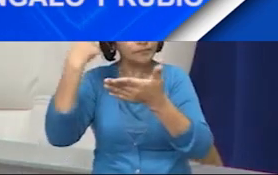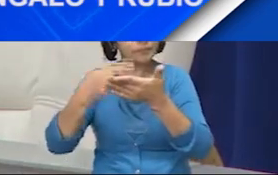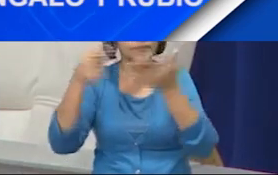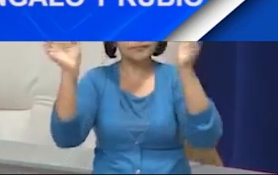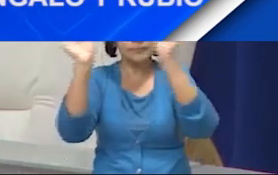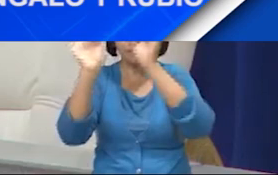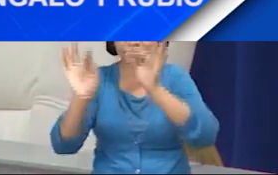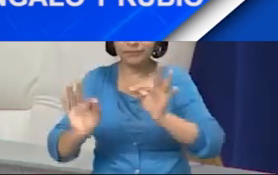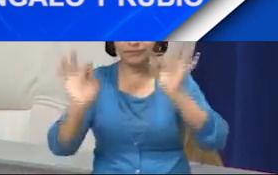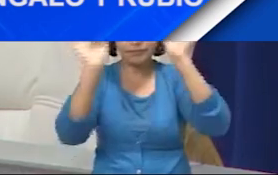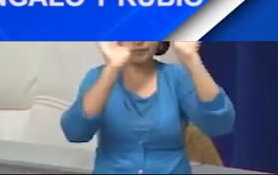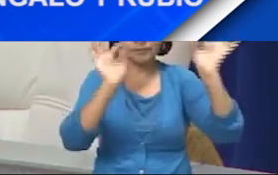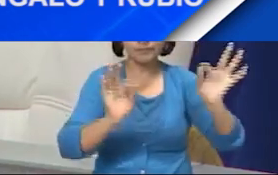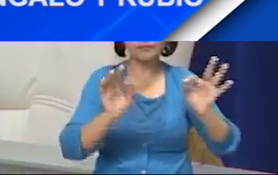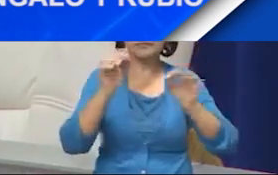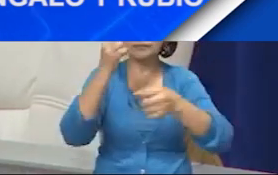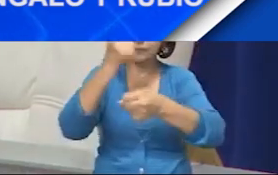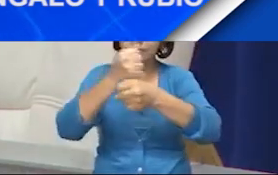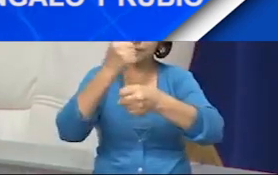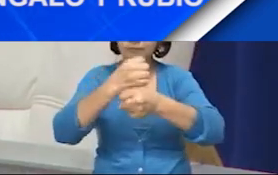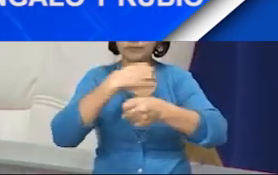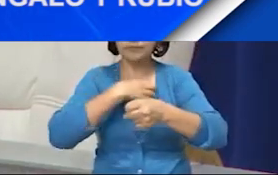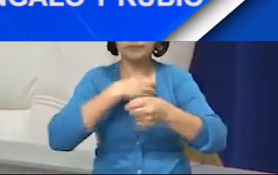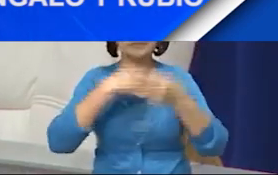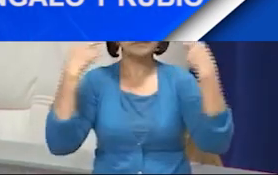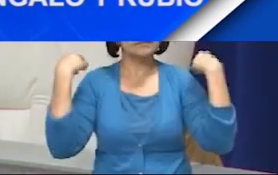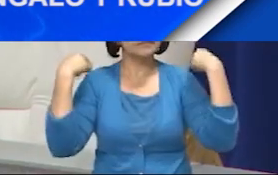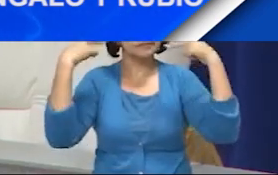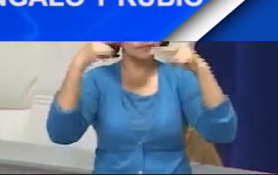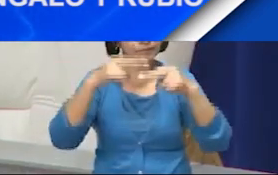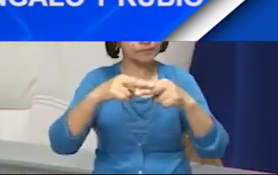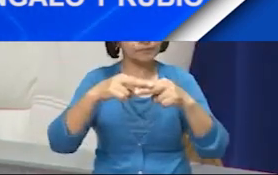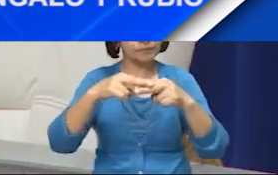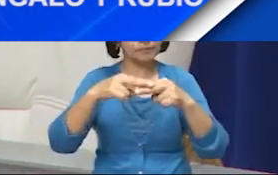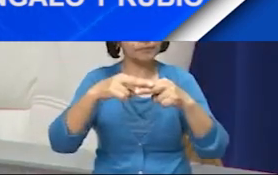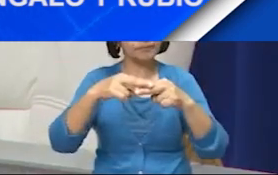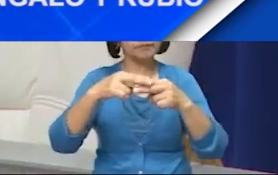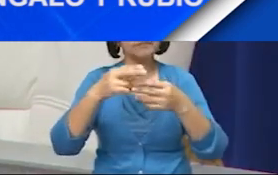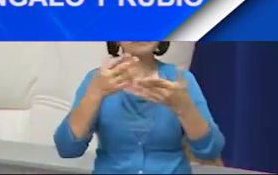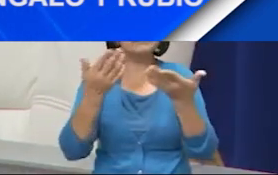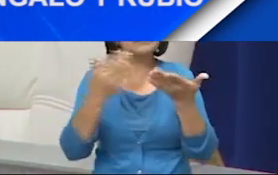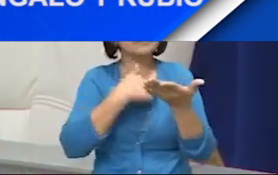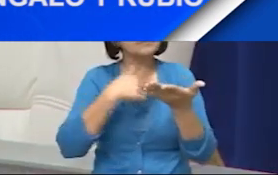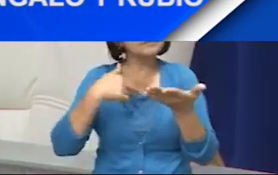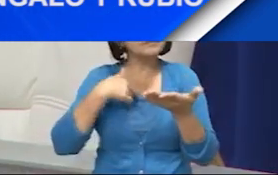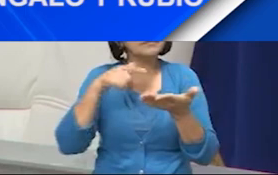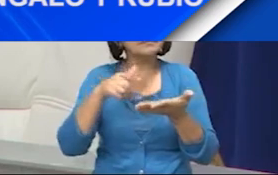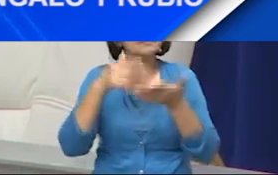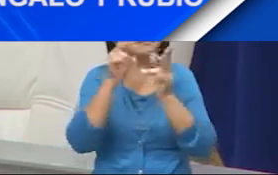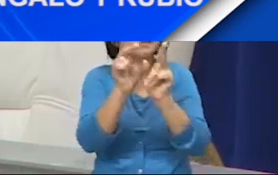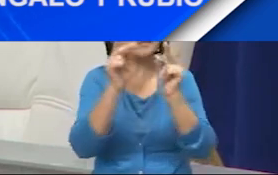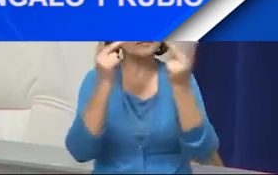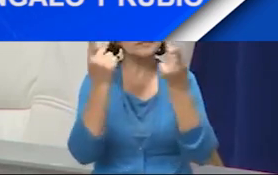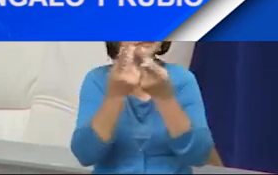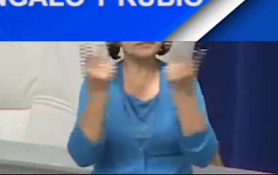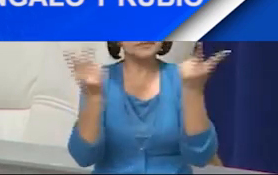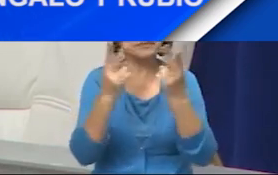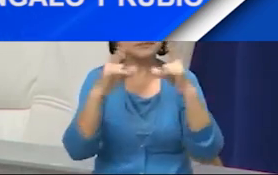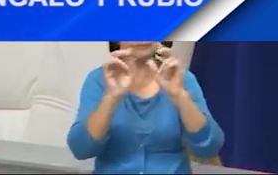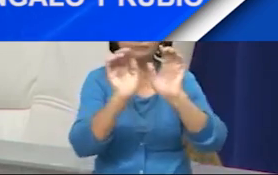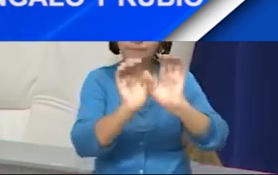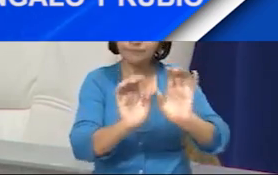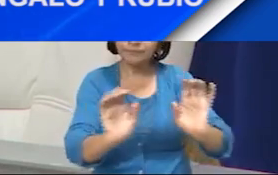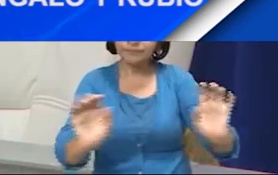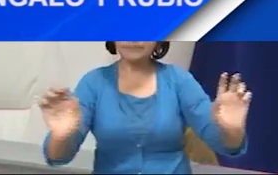Los felicito por toda la acción que hacen en favor del pueblo nicaragüense y de las